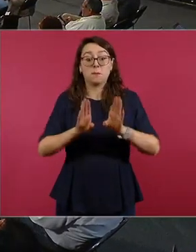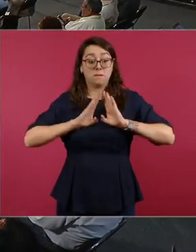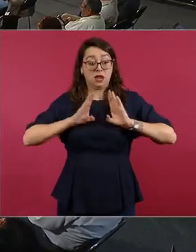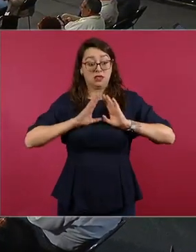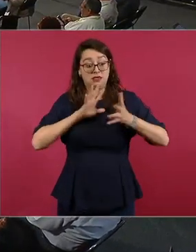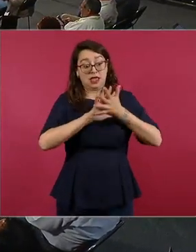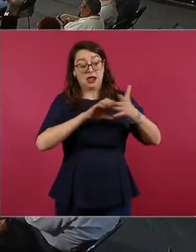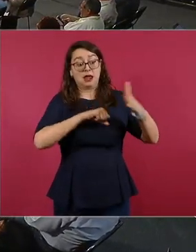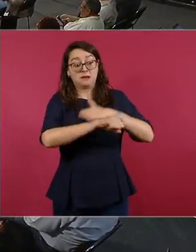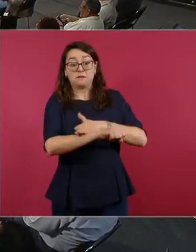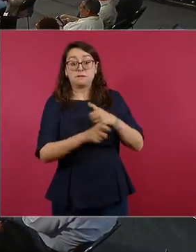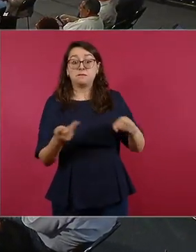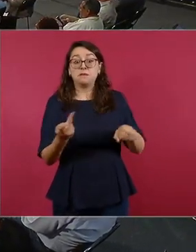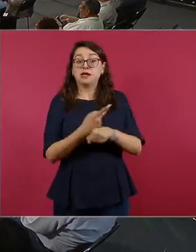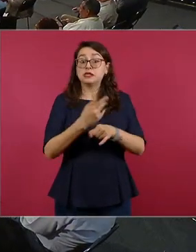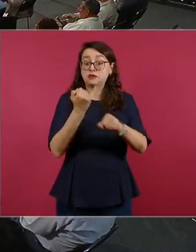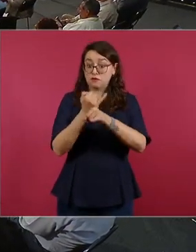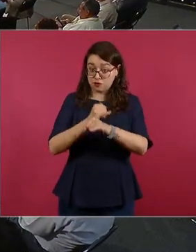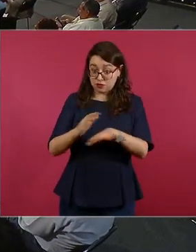avance